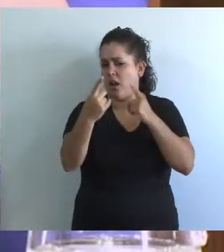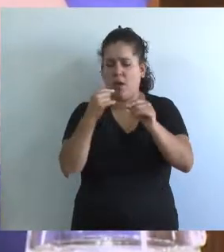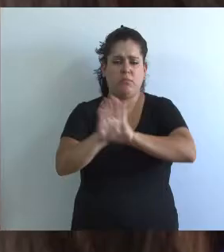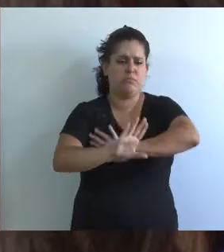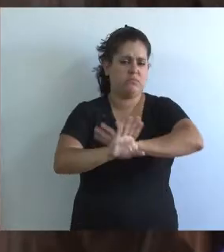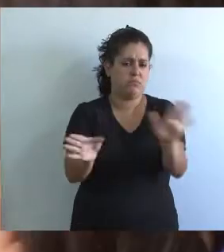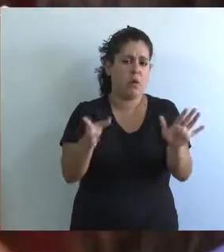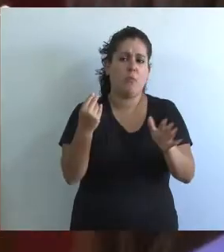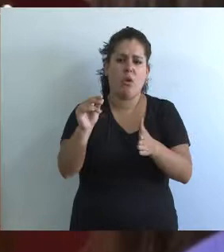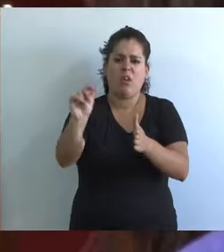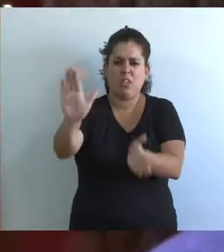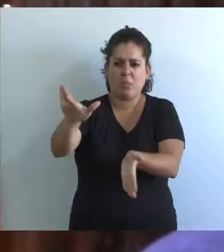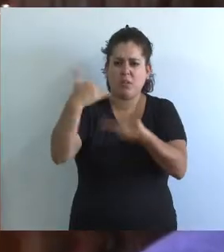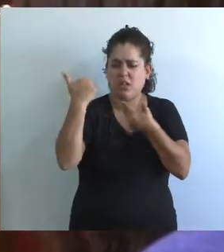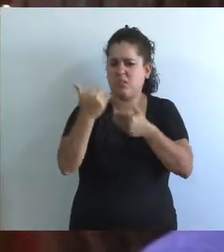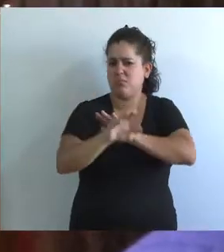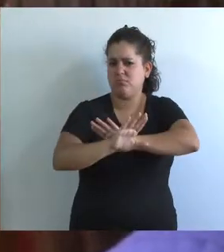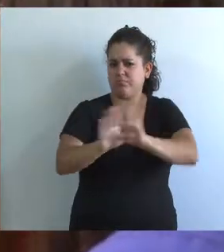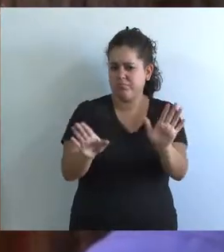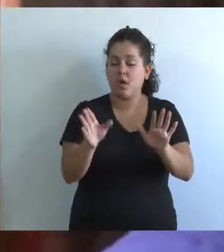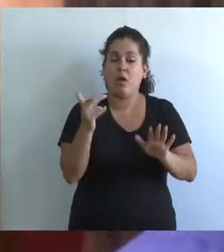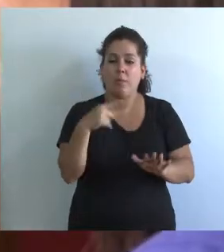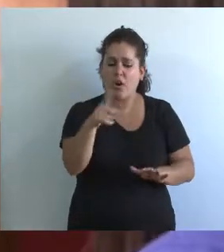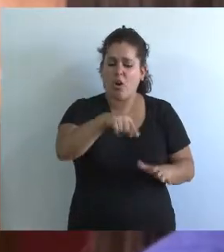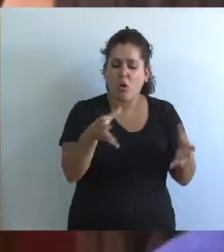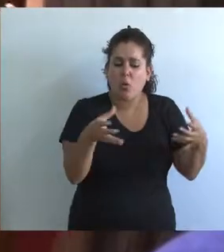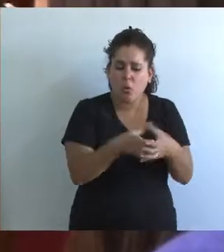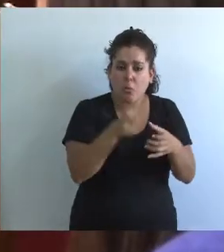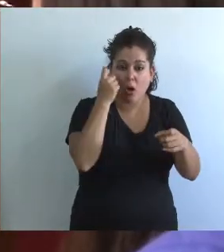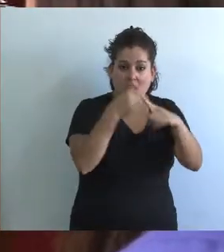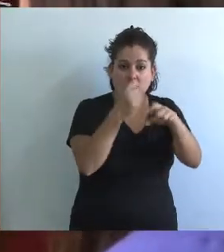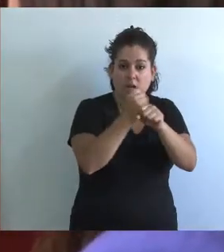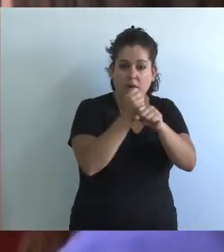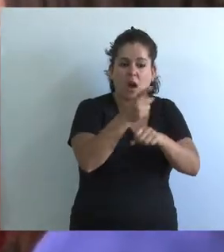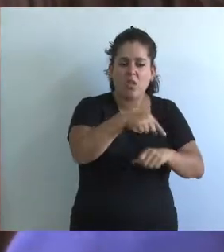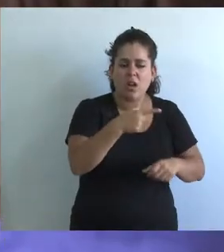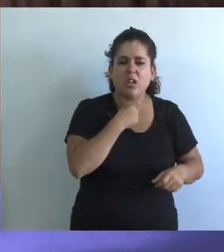reclamo por indemnizaciones parciales. Pero ellos, ¿qué reclaman?